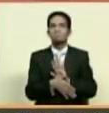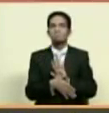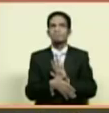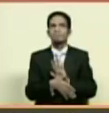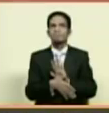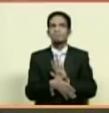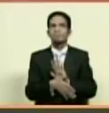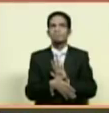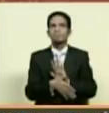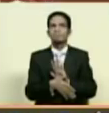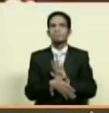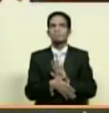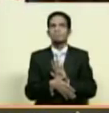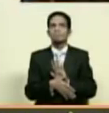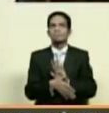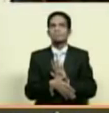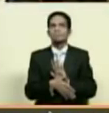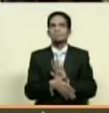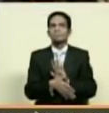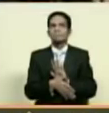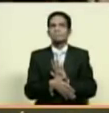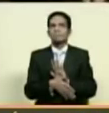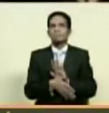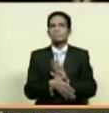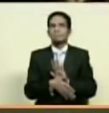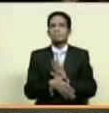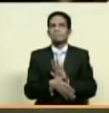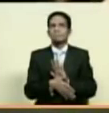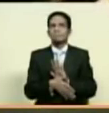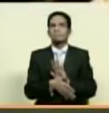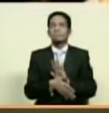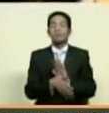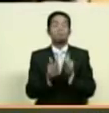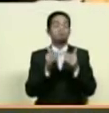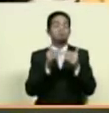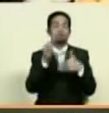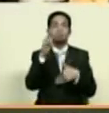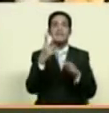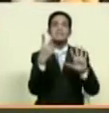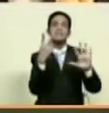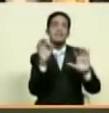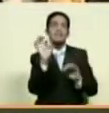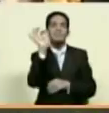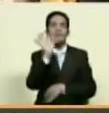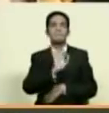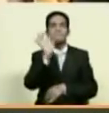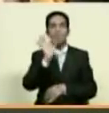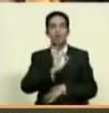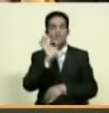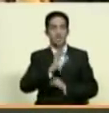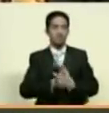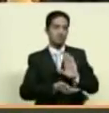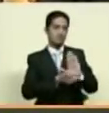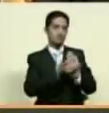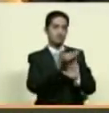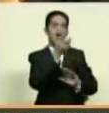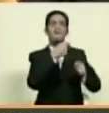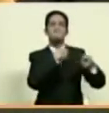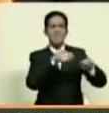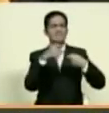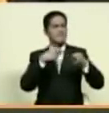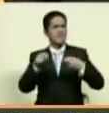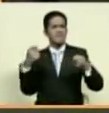incrementado por encima del 70% la comercialización de todos sus